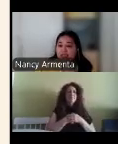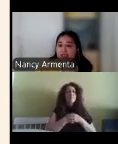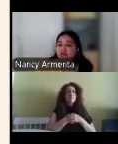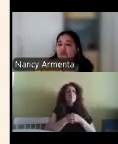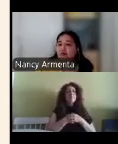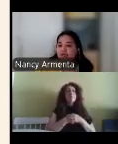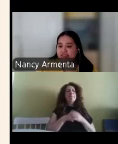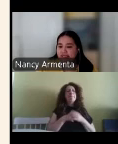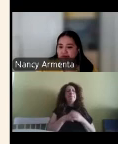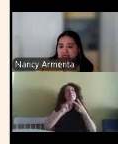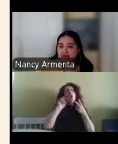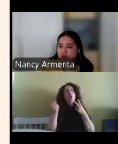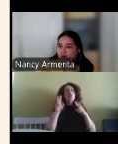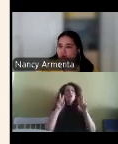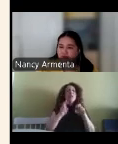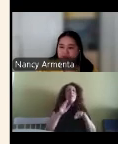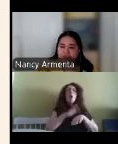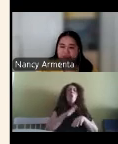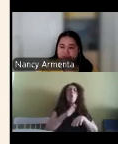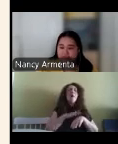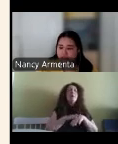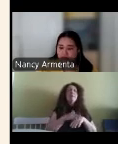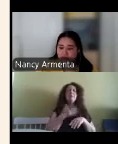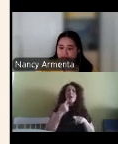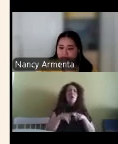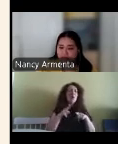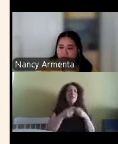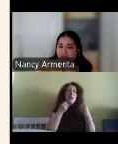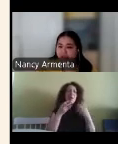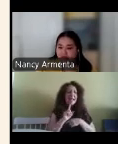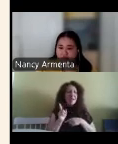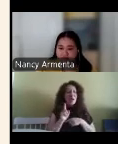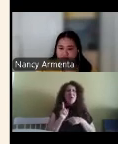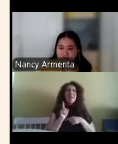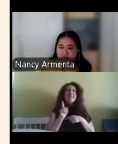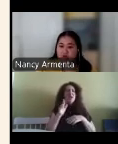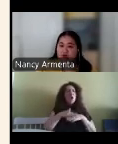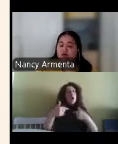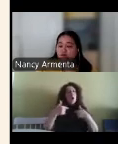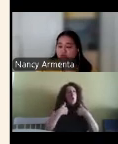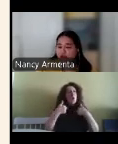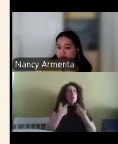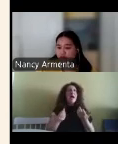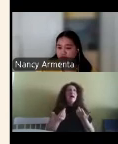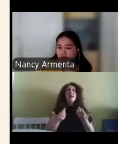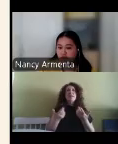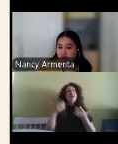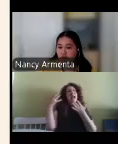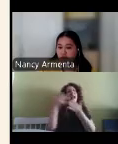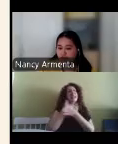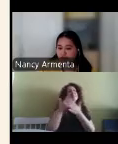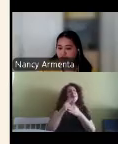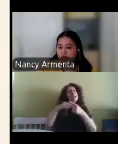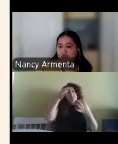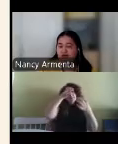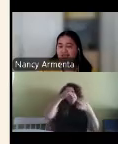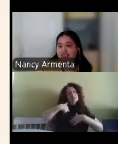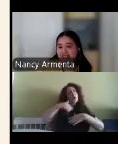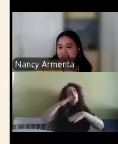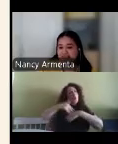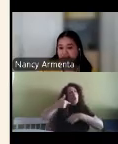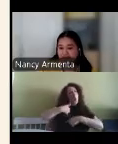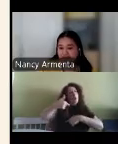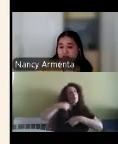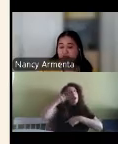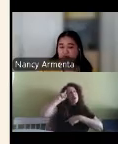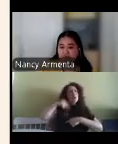otro es culpabilizar, si algo no va bien, si no se actúa de cierta manera. No te explican de todo, fuera como si fuera tu culpa no saberlo, parece que